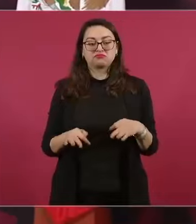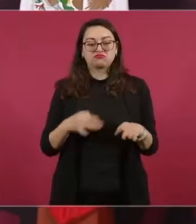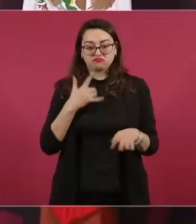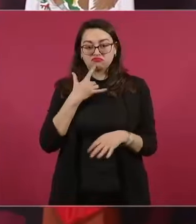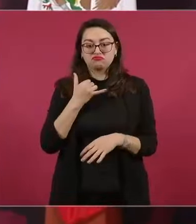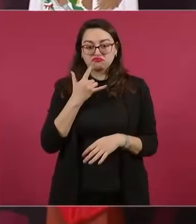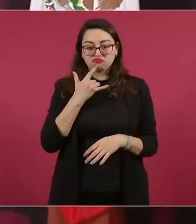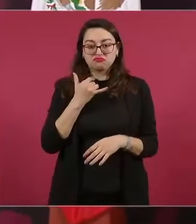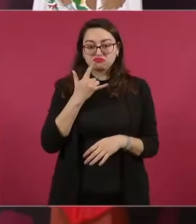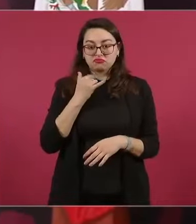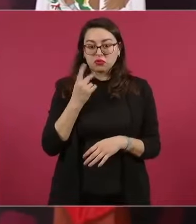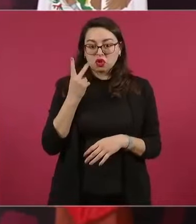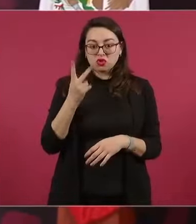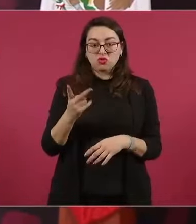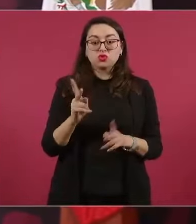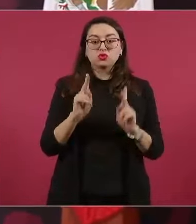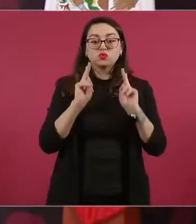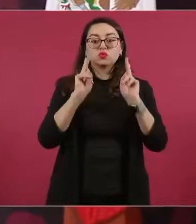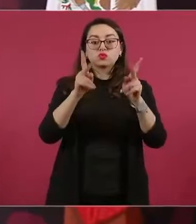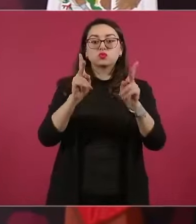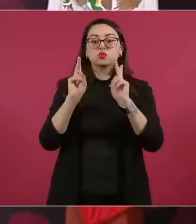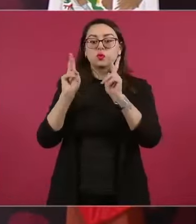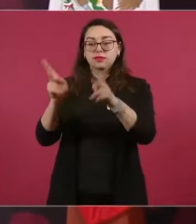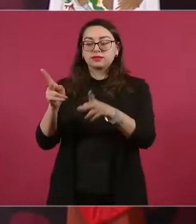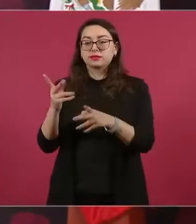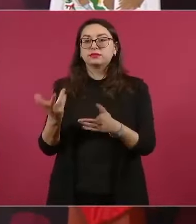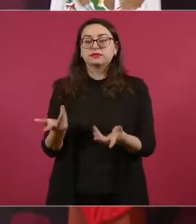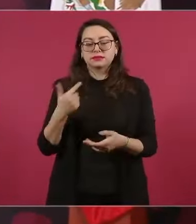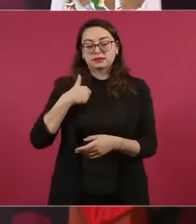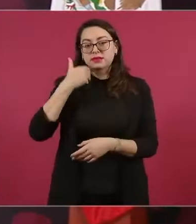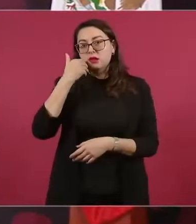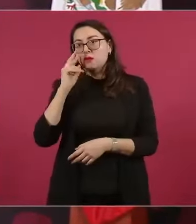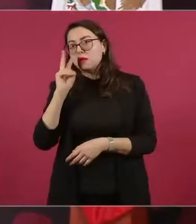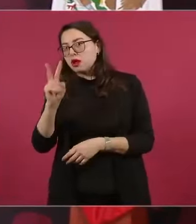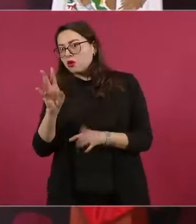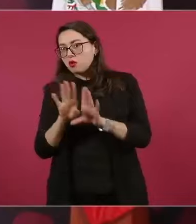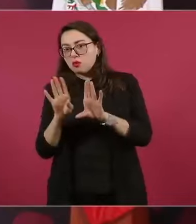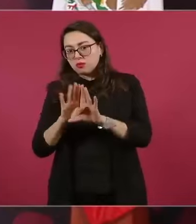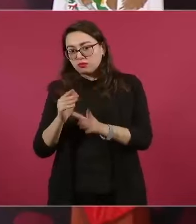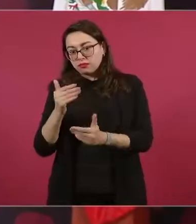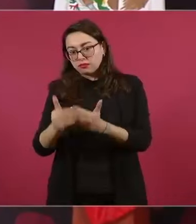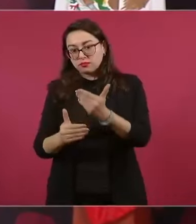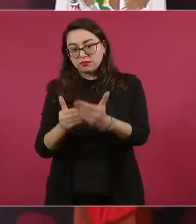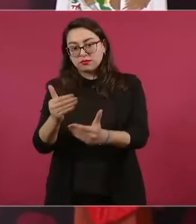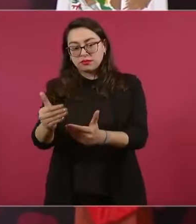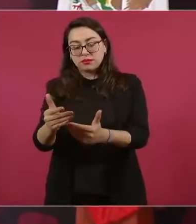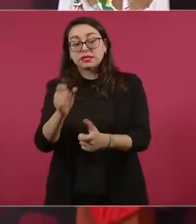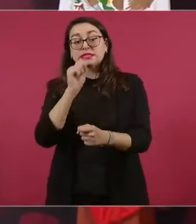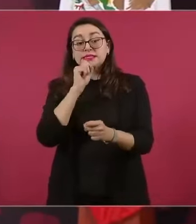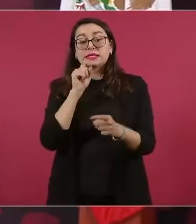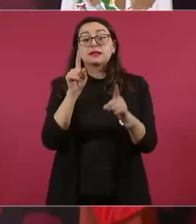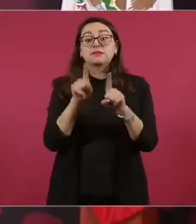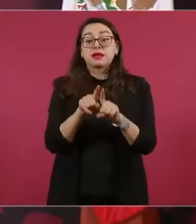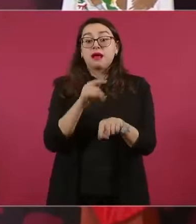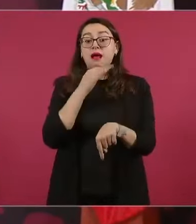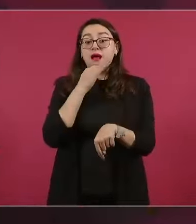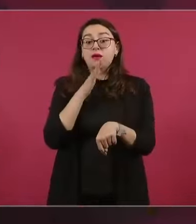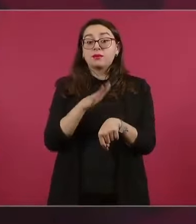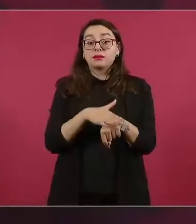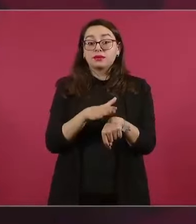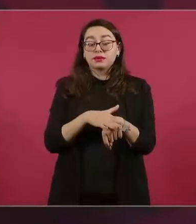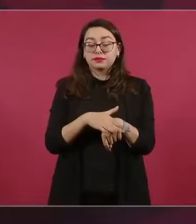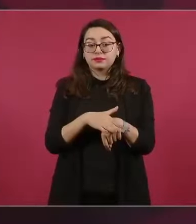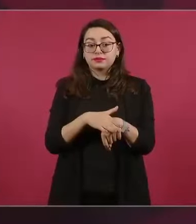estamos trabajando en los dos puentes, pero quiero ir a supervisarlos. Y aprovecho también para decirle a la gente